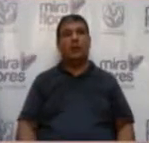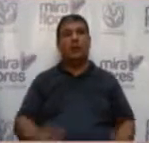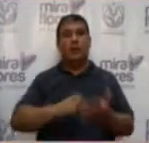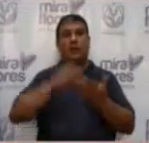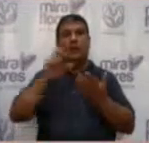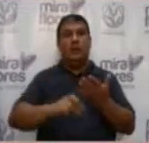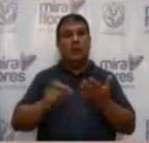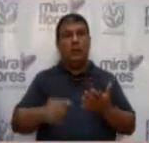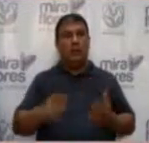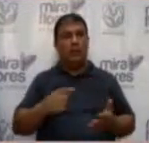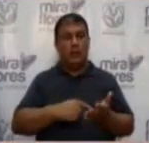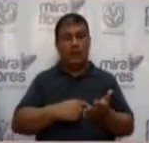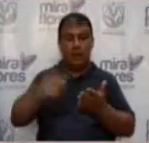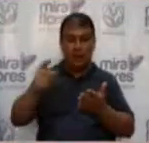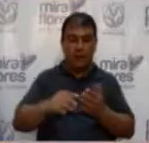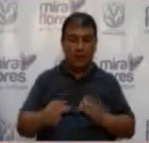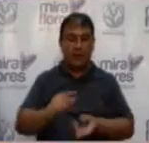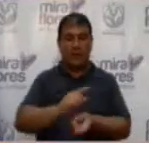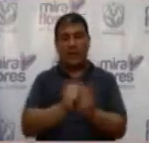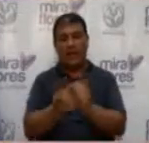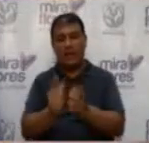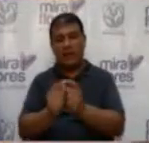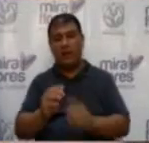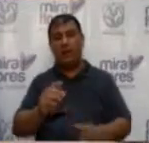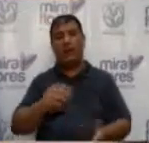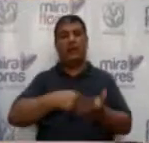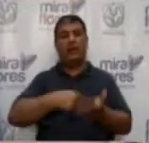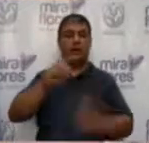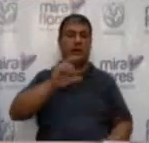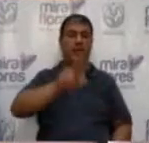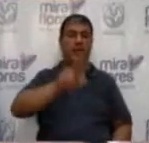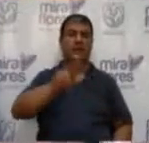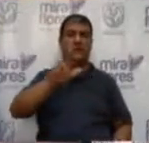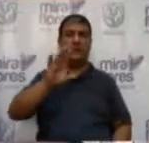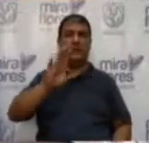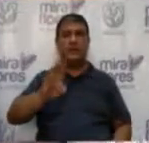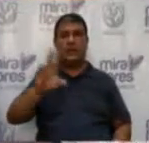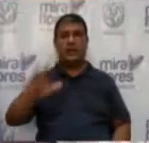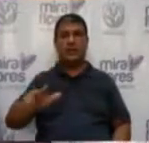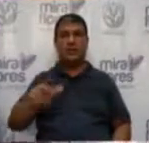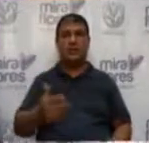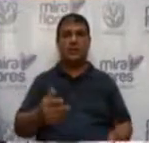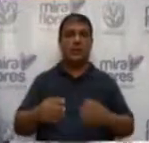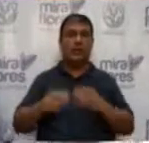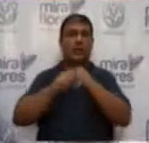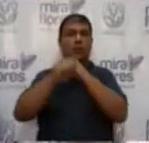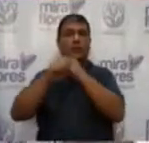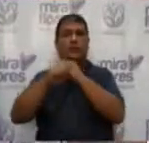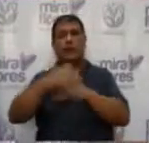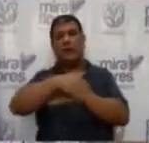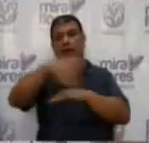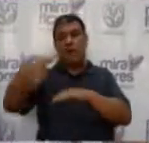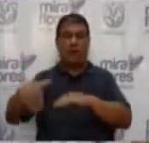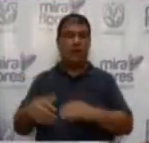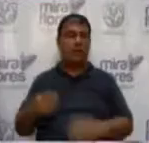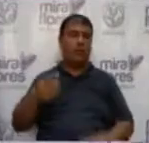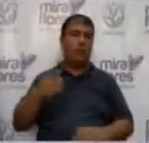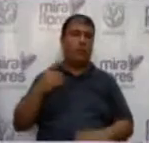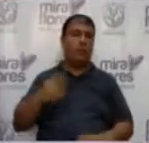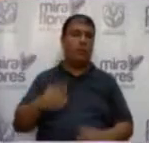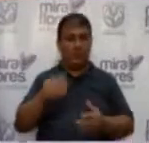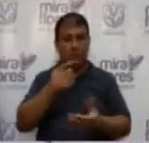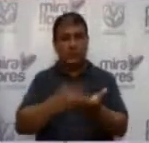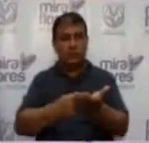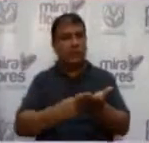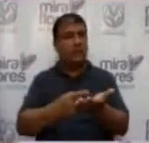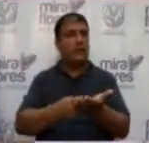Proyecto de ordenanza que modifica la ordenanza 373 que reglamenta los elementos de publicidad exterior en el distrito de Miraflores. Al